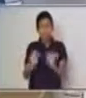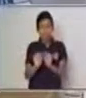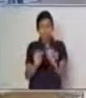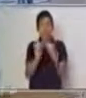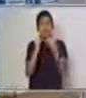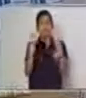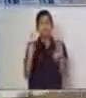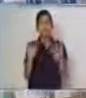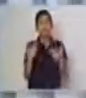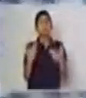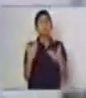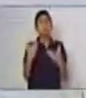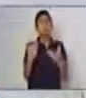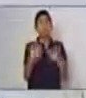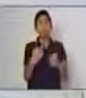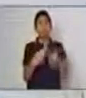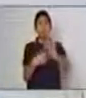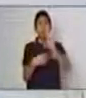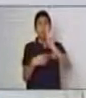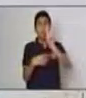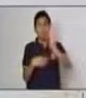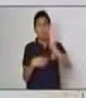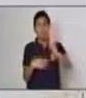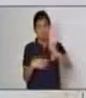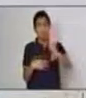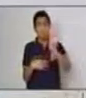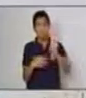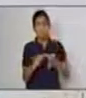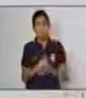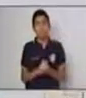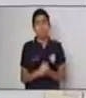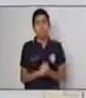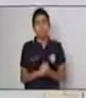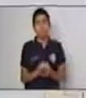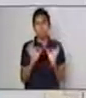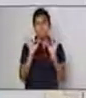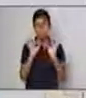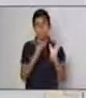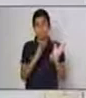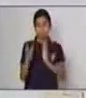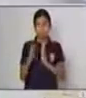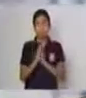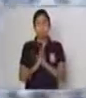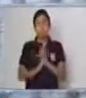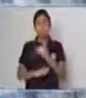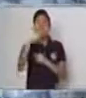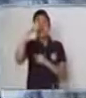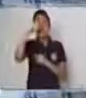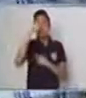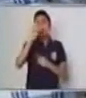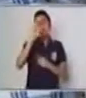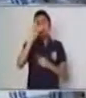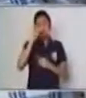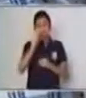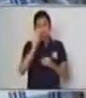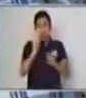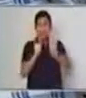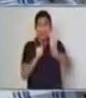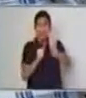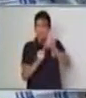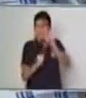del 3. Bien. La tabla del 3 empieza nuevamente por